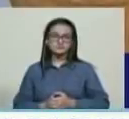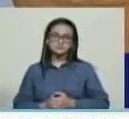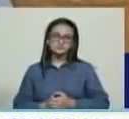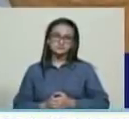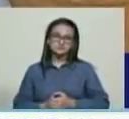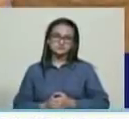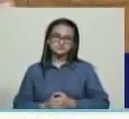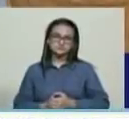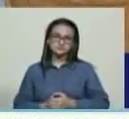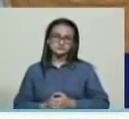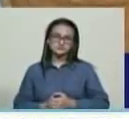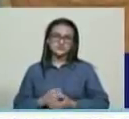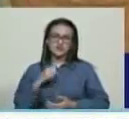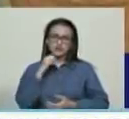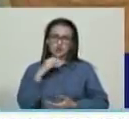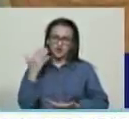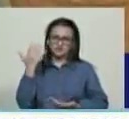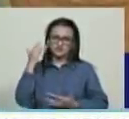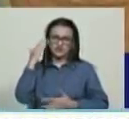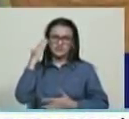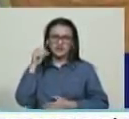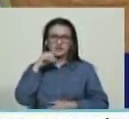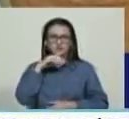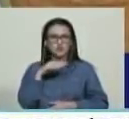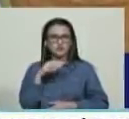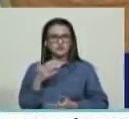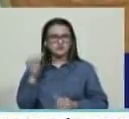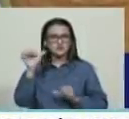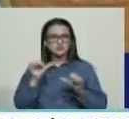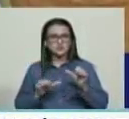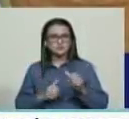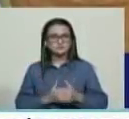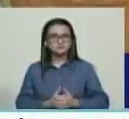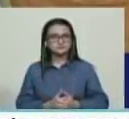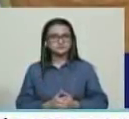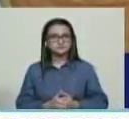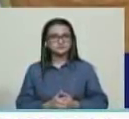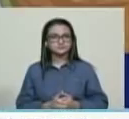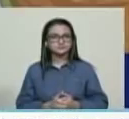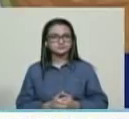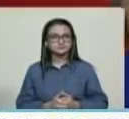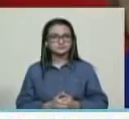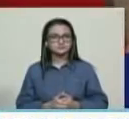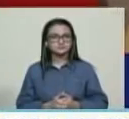favor, y los historiadores que están aquí, dijo algo así como que